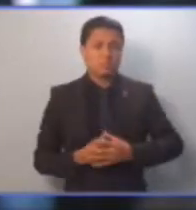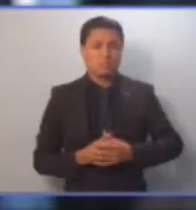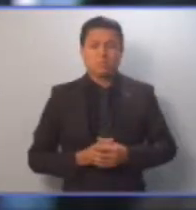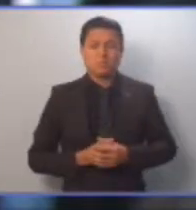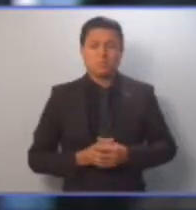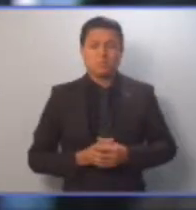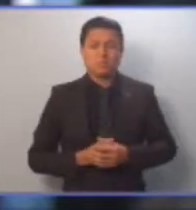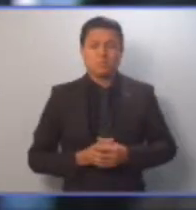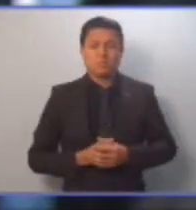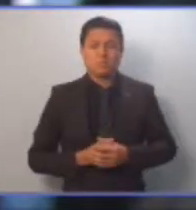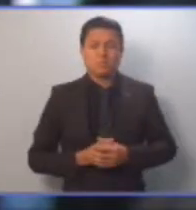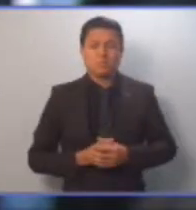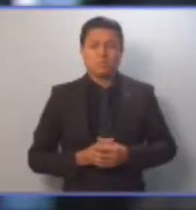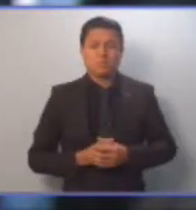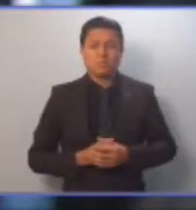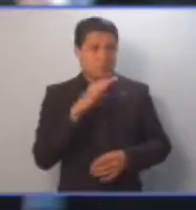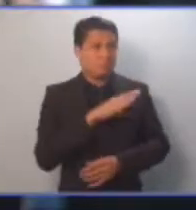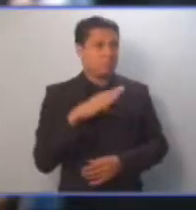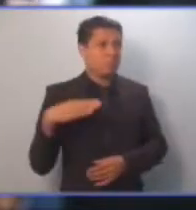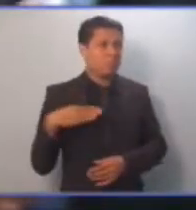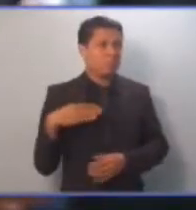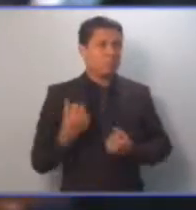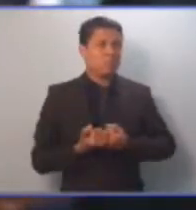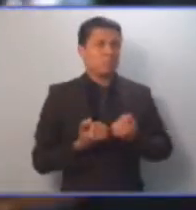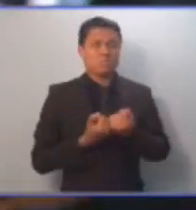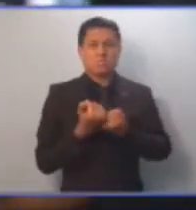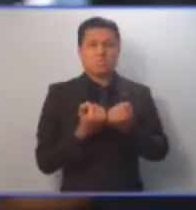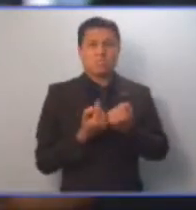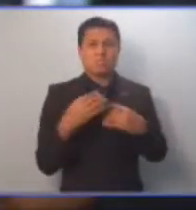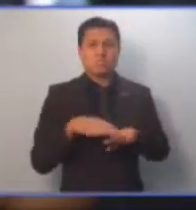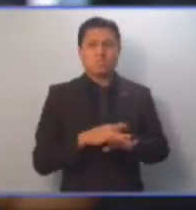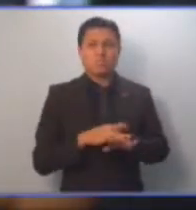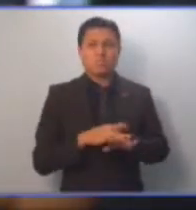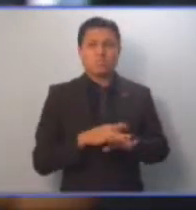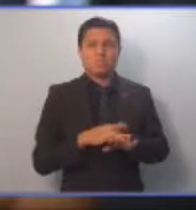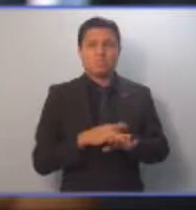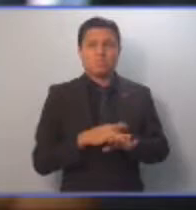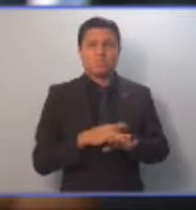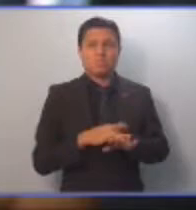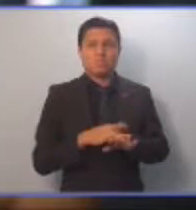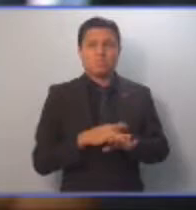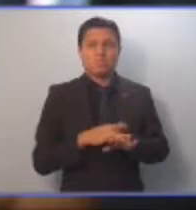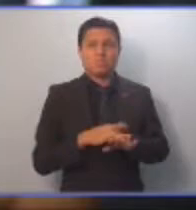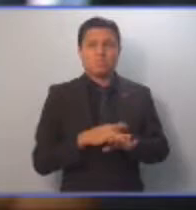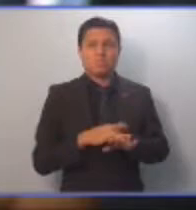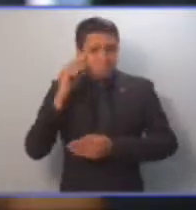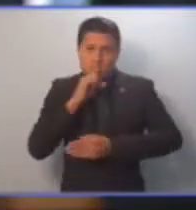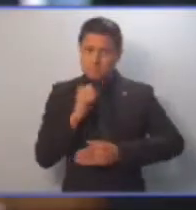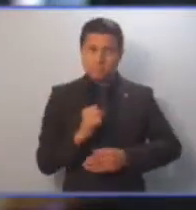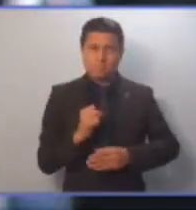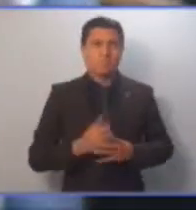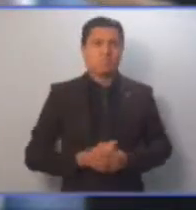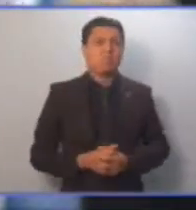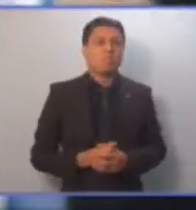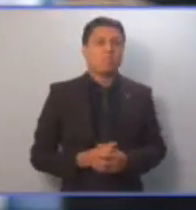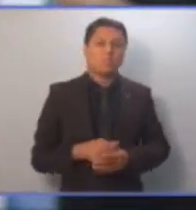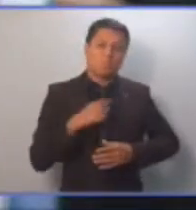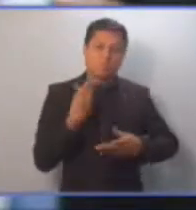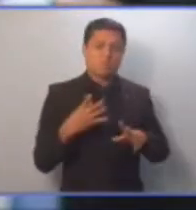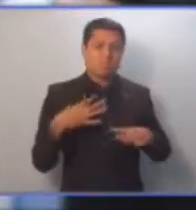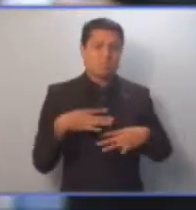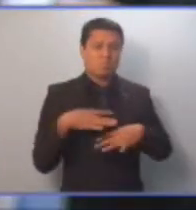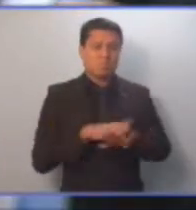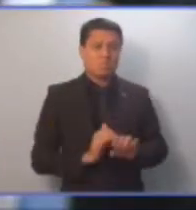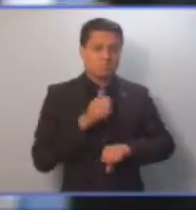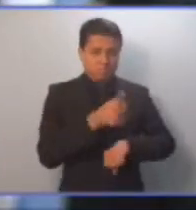el esfuerzo que el Consejo Nacional de Atención Integral a los programas de los adultos mayores, que forma